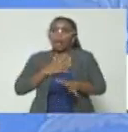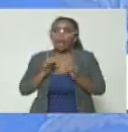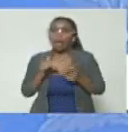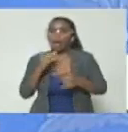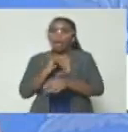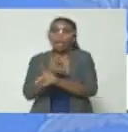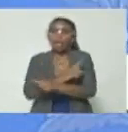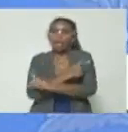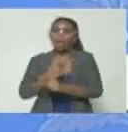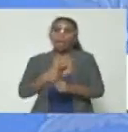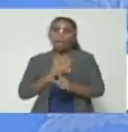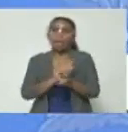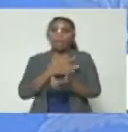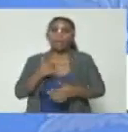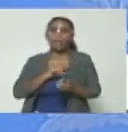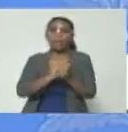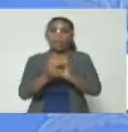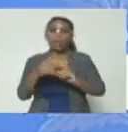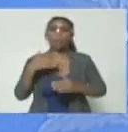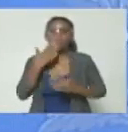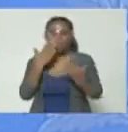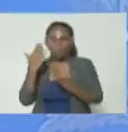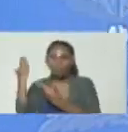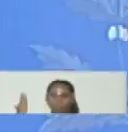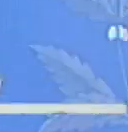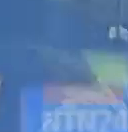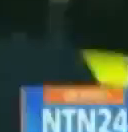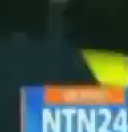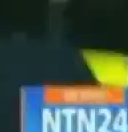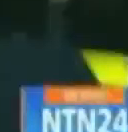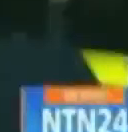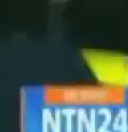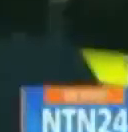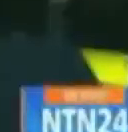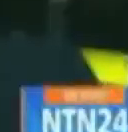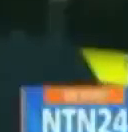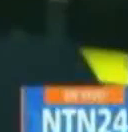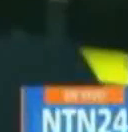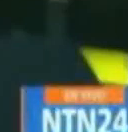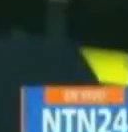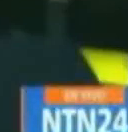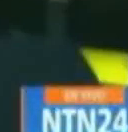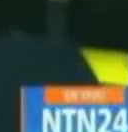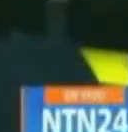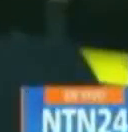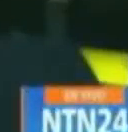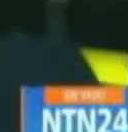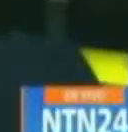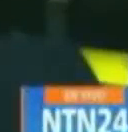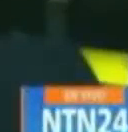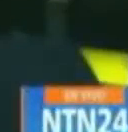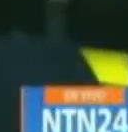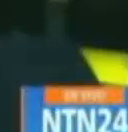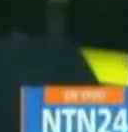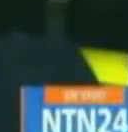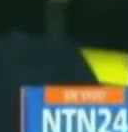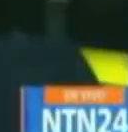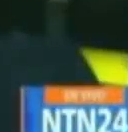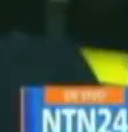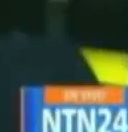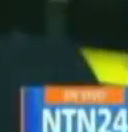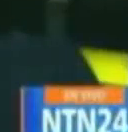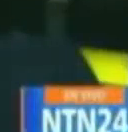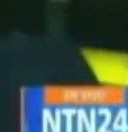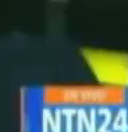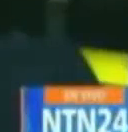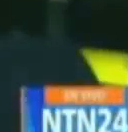desbordado. Vamos a verlo. El embajador colombiano en Washington, Francisco Santos, reveló también en primicia